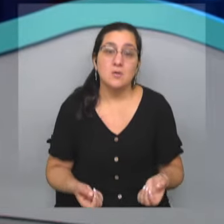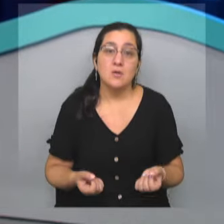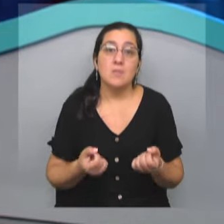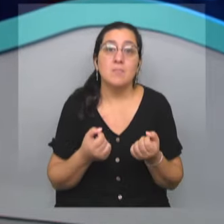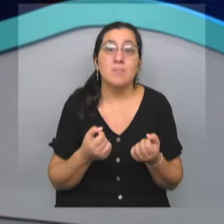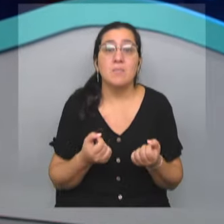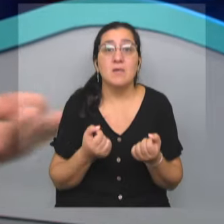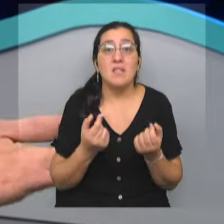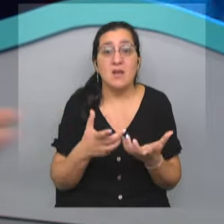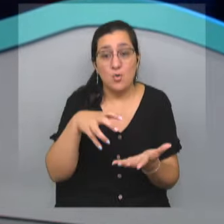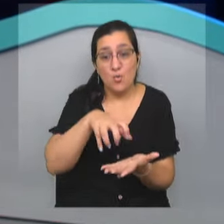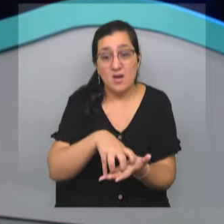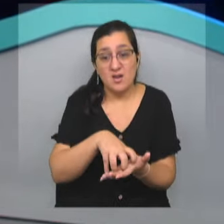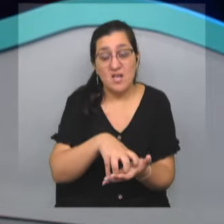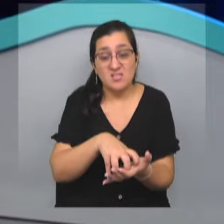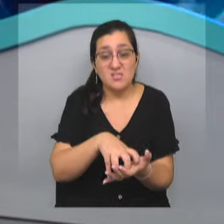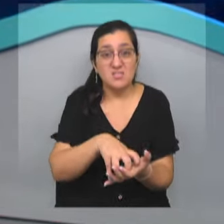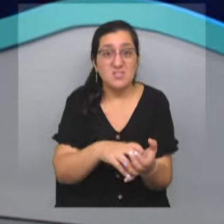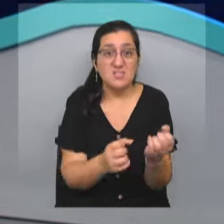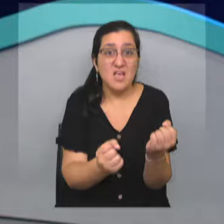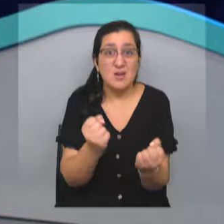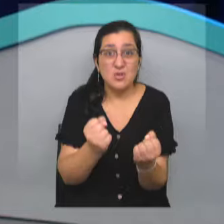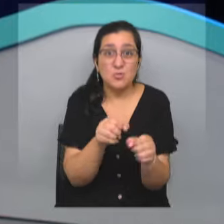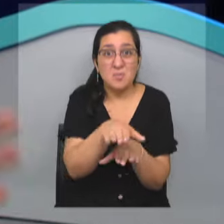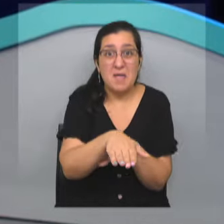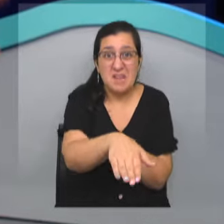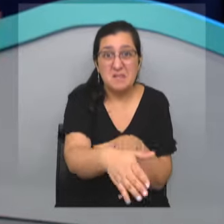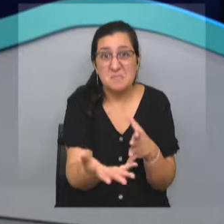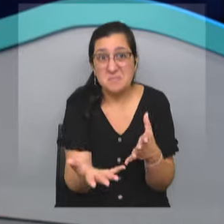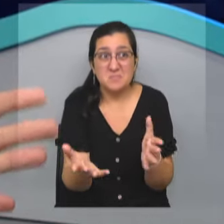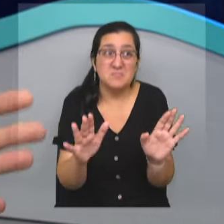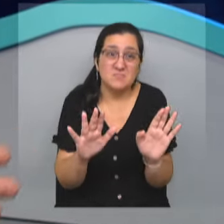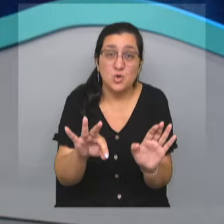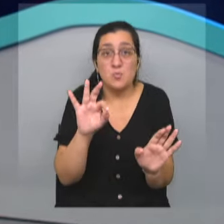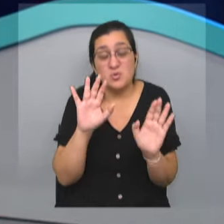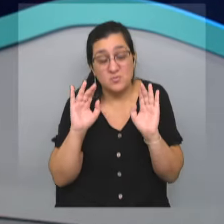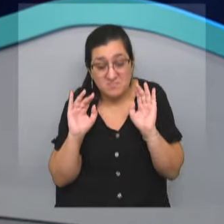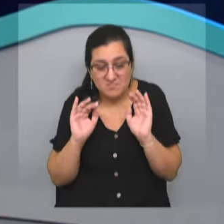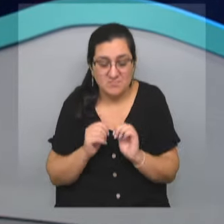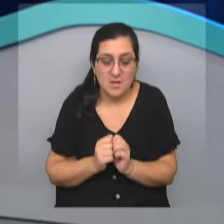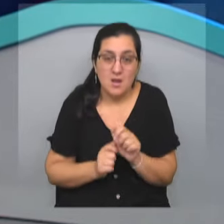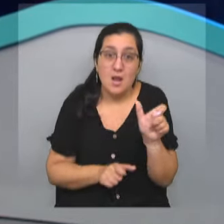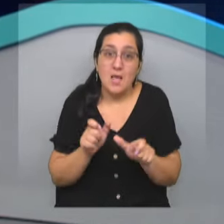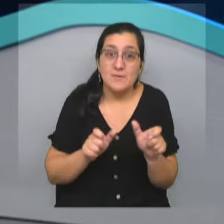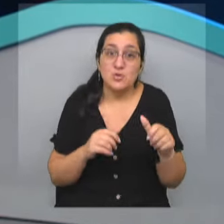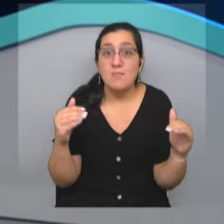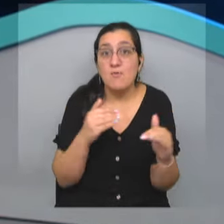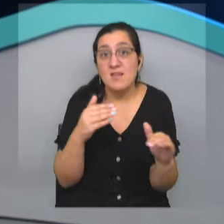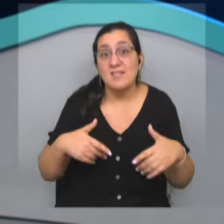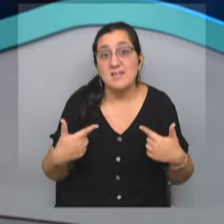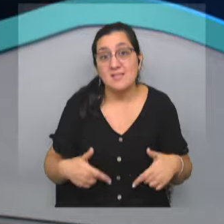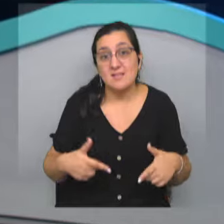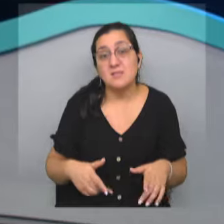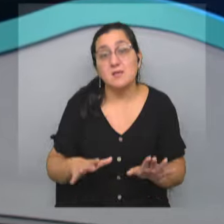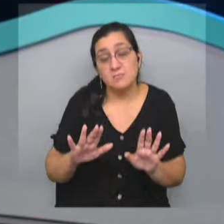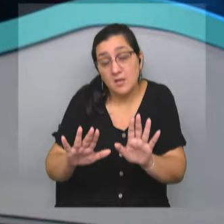a estacionamiento. Entonces ahora lo único que ves son autos estacionados. Pero bueno, son opciones. La gente de movilidad de la Intendencia tiene